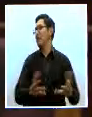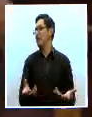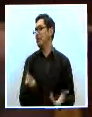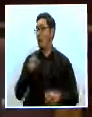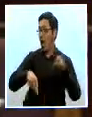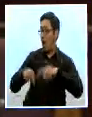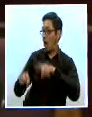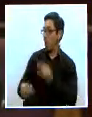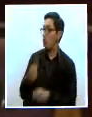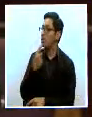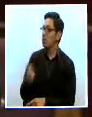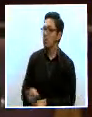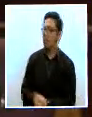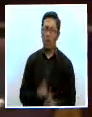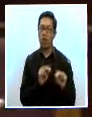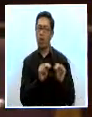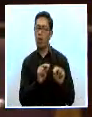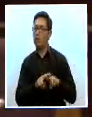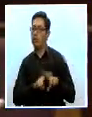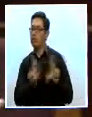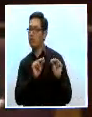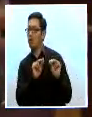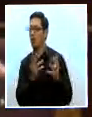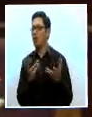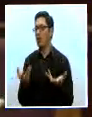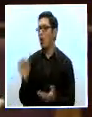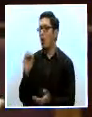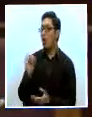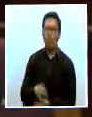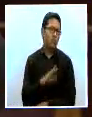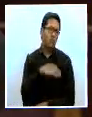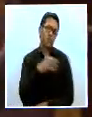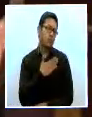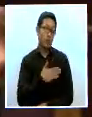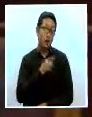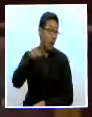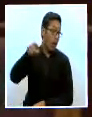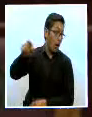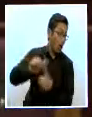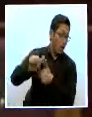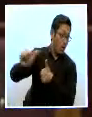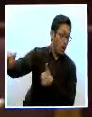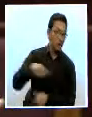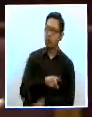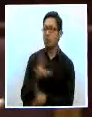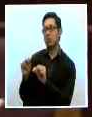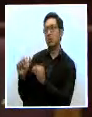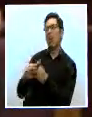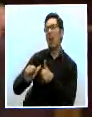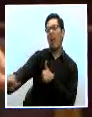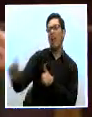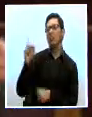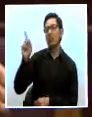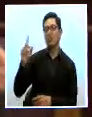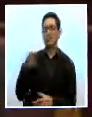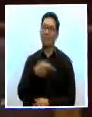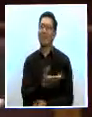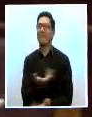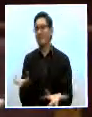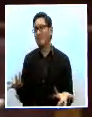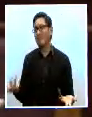la mayoría se niega a llevarles la ruta que ustedes desean cobran lo que quieren eso es un sentir de toda la ciudadanía estamos